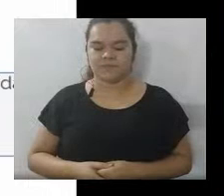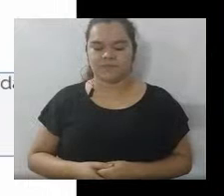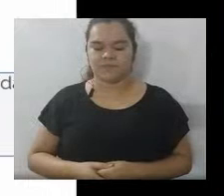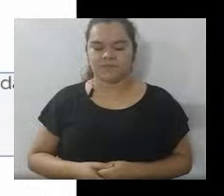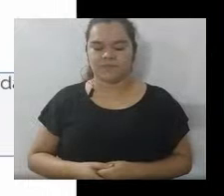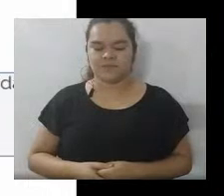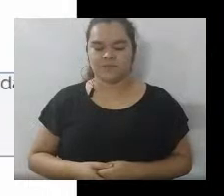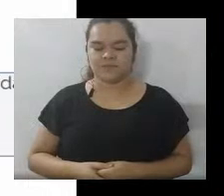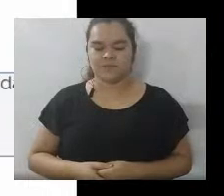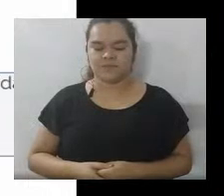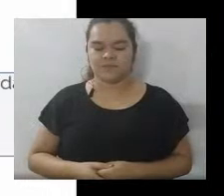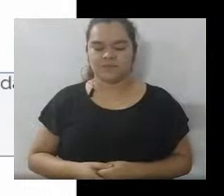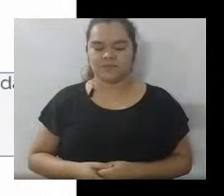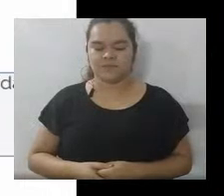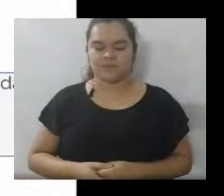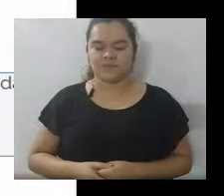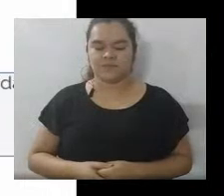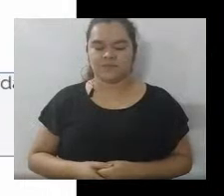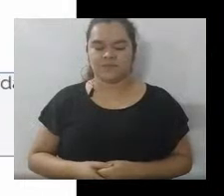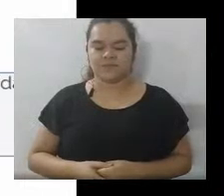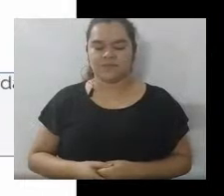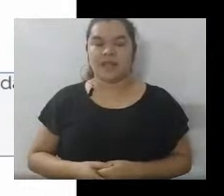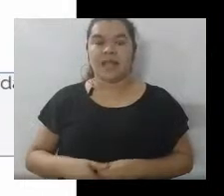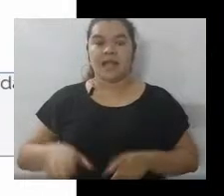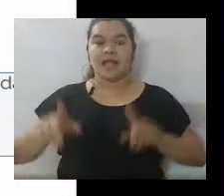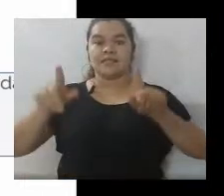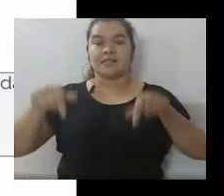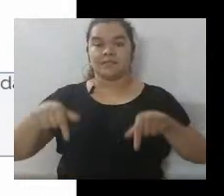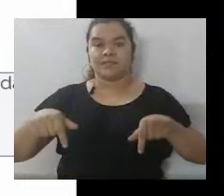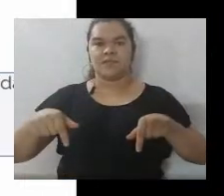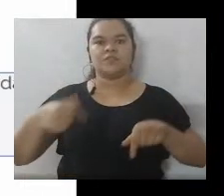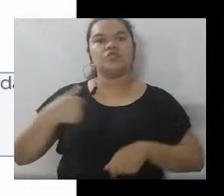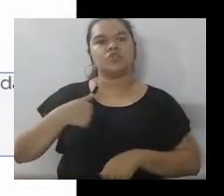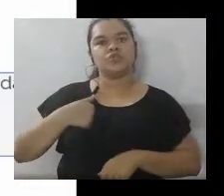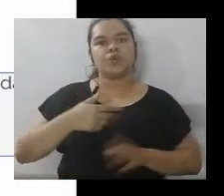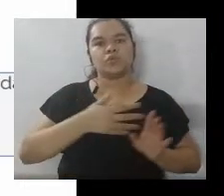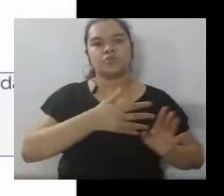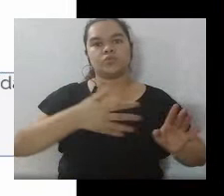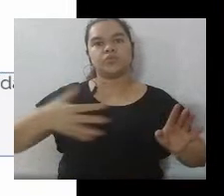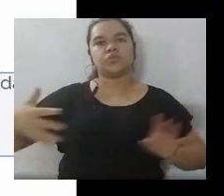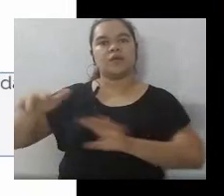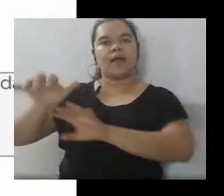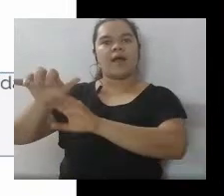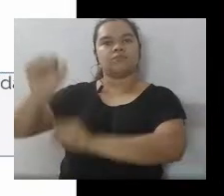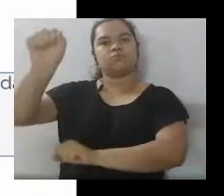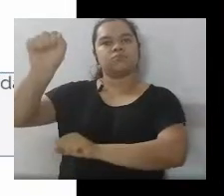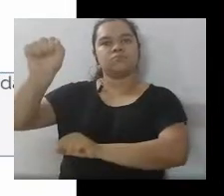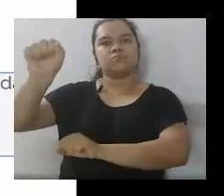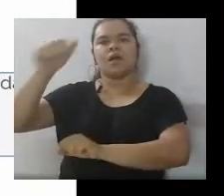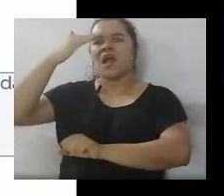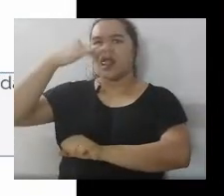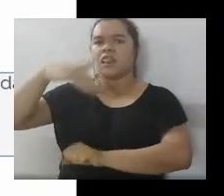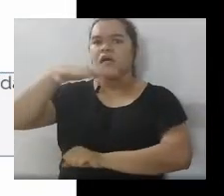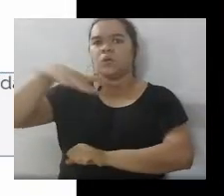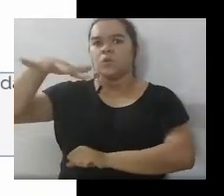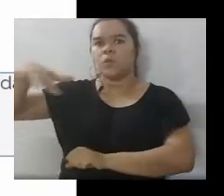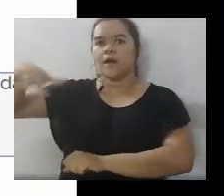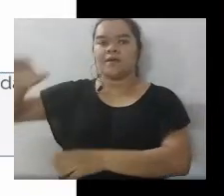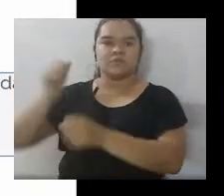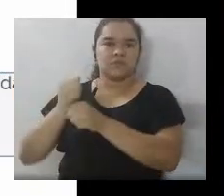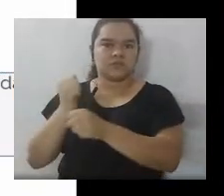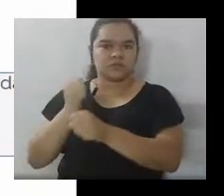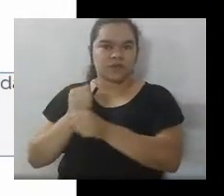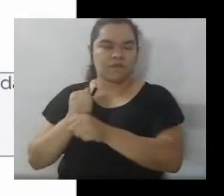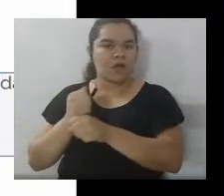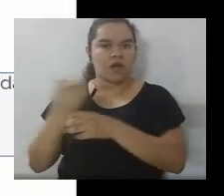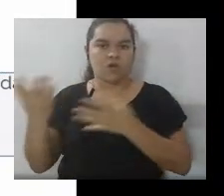De que, bueno, cuál es el aporte, cuál es la inserción laboral, cuál es la situación hoy en día, ¿no?